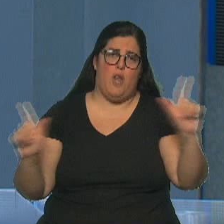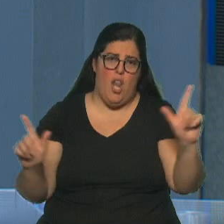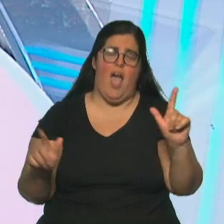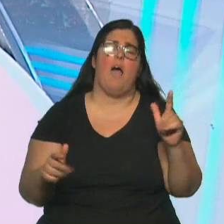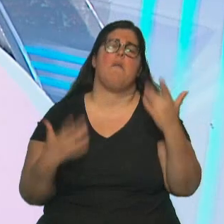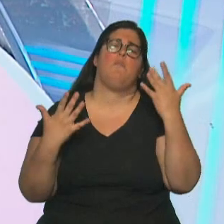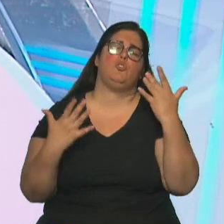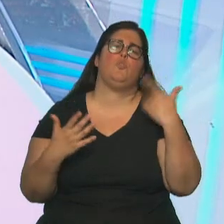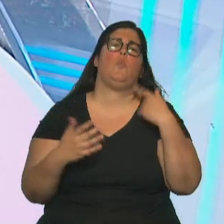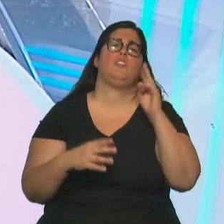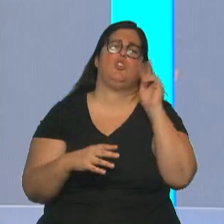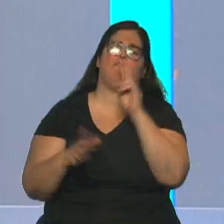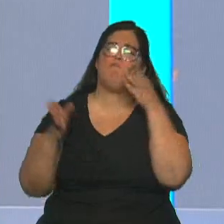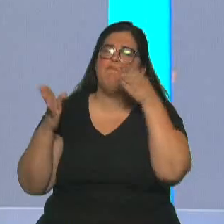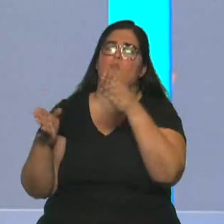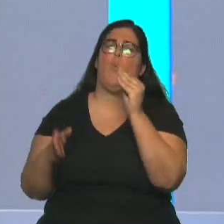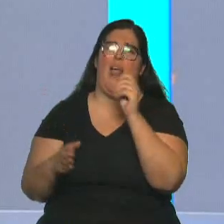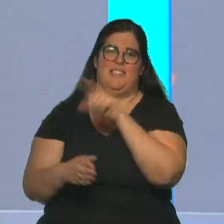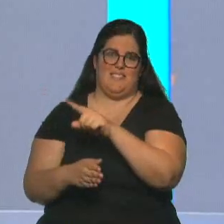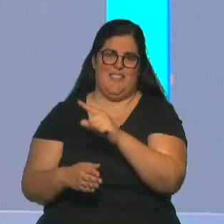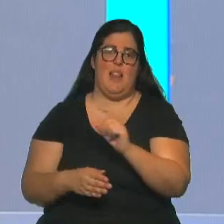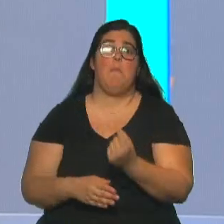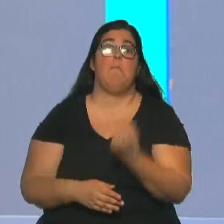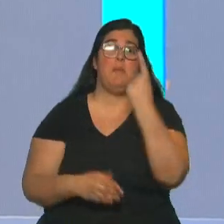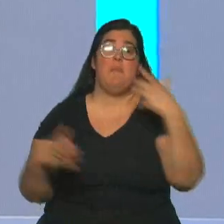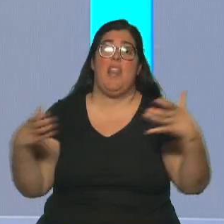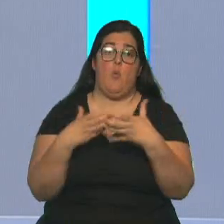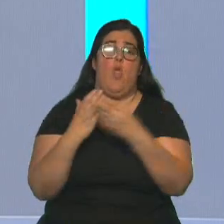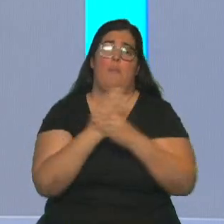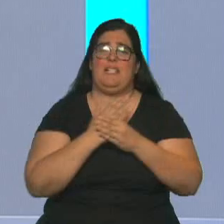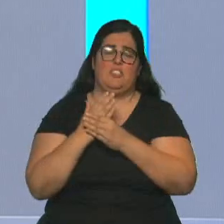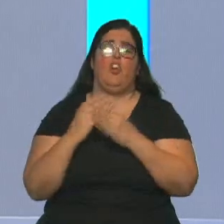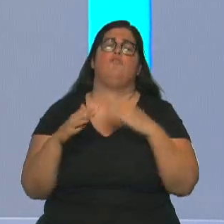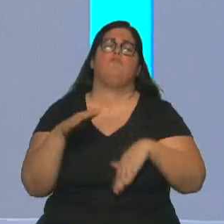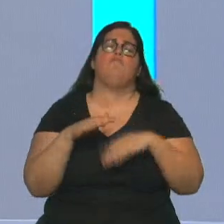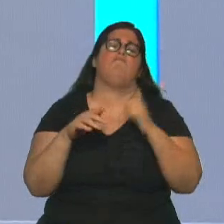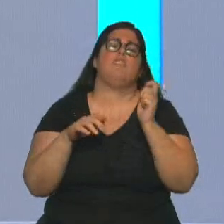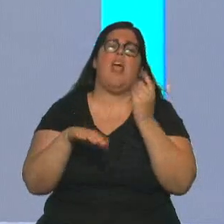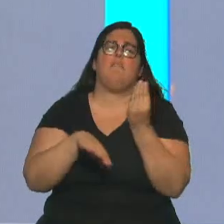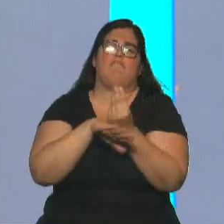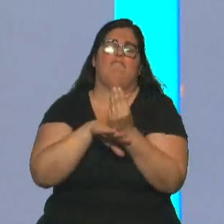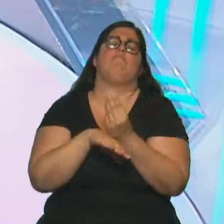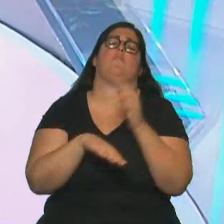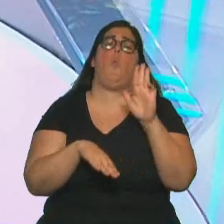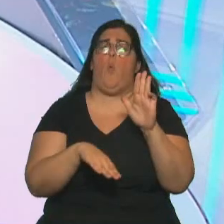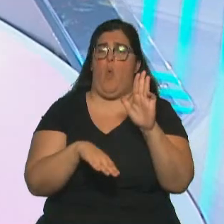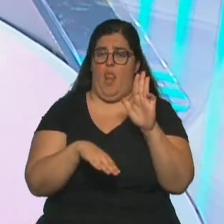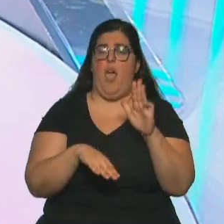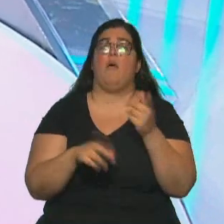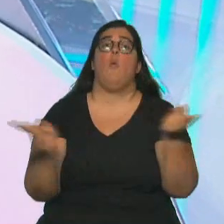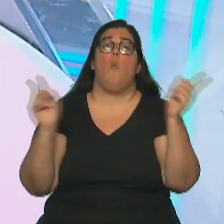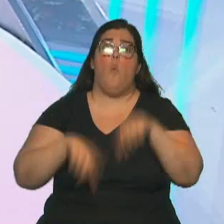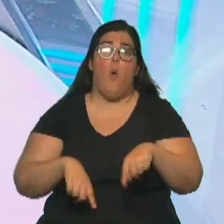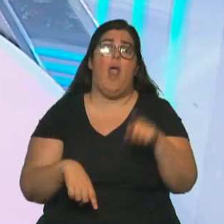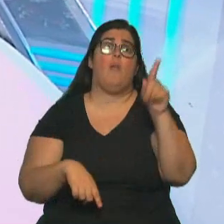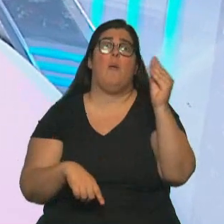Nos vamos a ir a Brasil, si les parece. Primer reunión de gabinete que cabizó el flamante mandatario Ignacio Lula da Silva. El regreso de Brasil